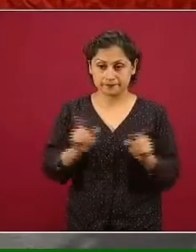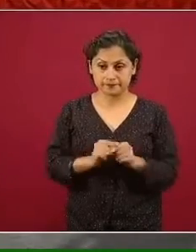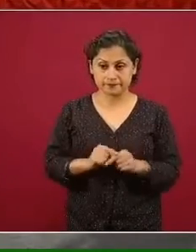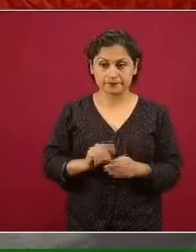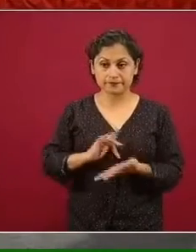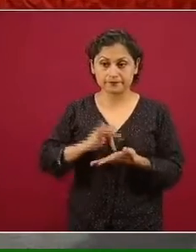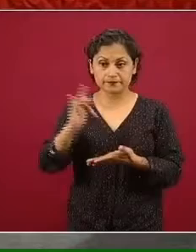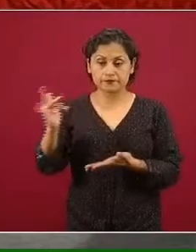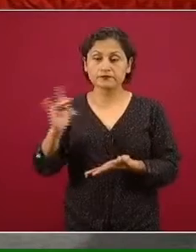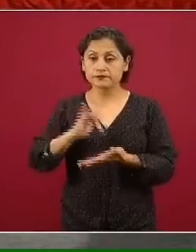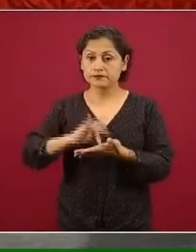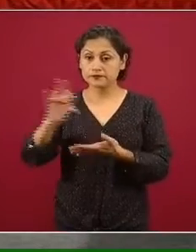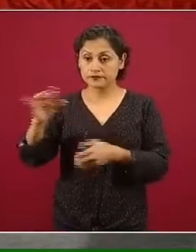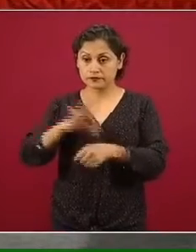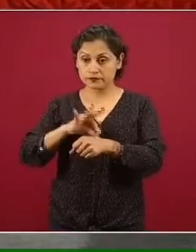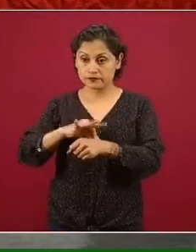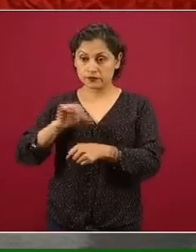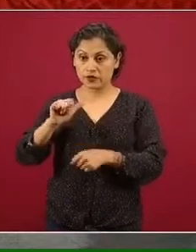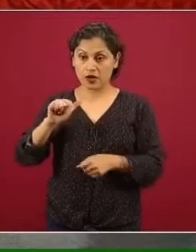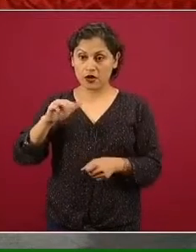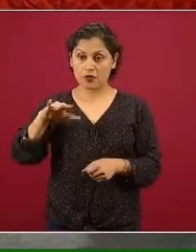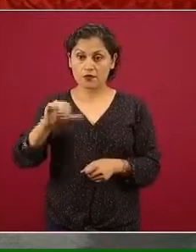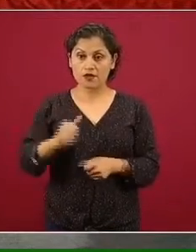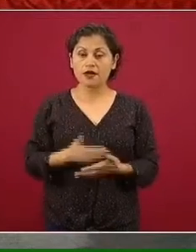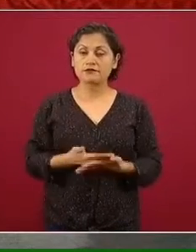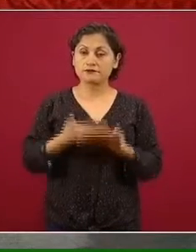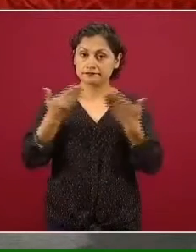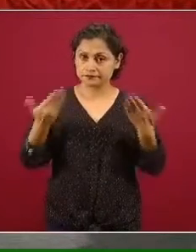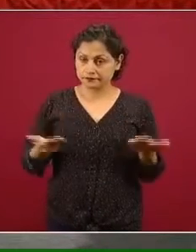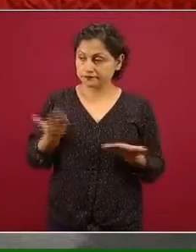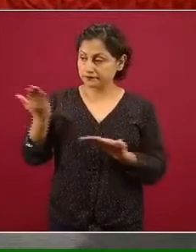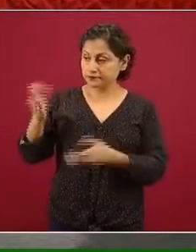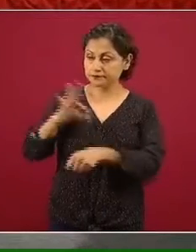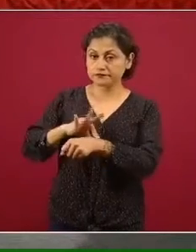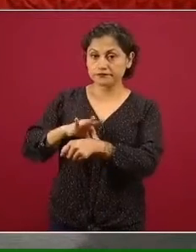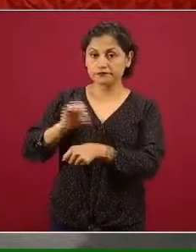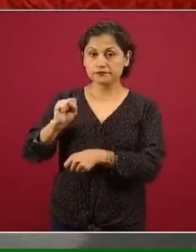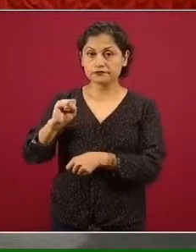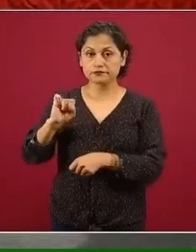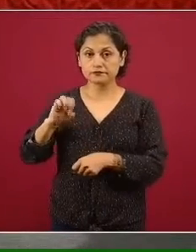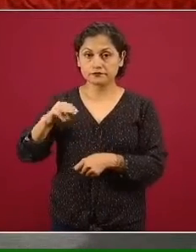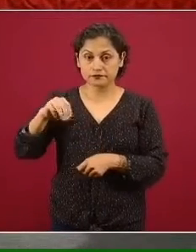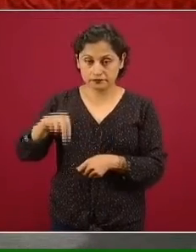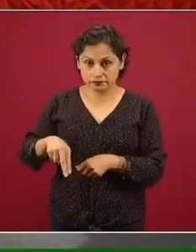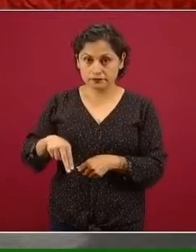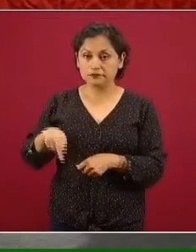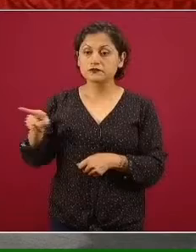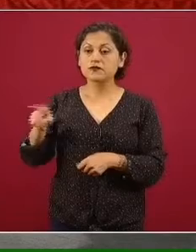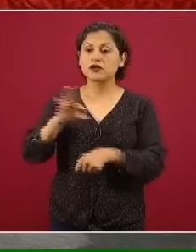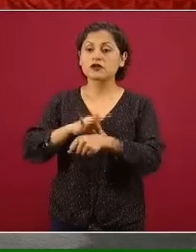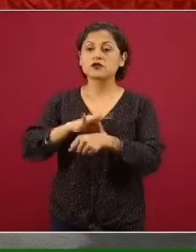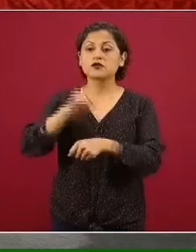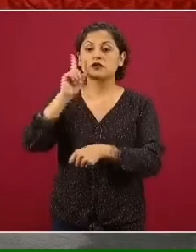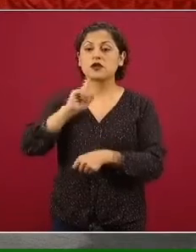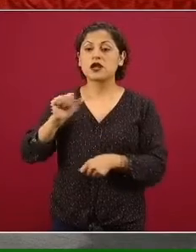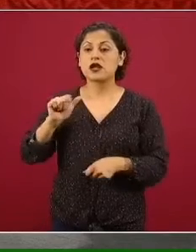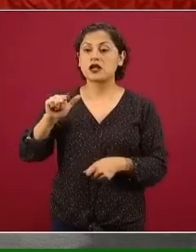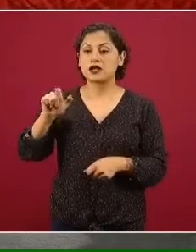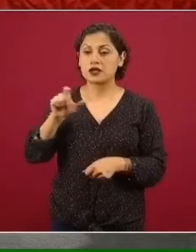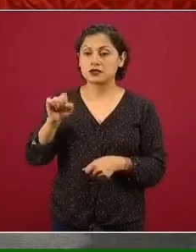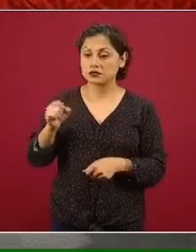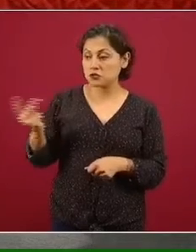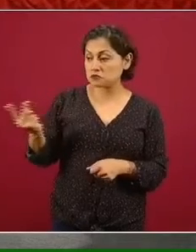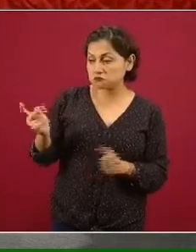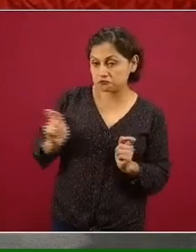Gracias, doctor José Luis Salomía. Le pedimos entonces ahora al doctor Simón Cava Karasik y a la doctora Alexe de la Torre, como